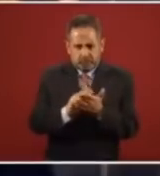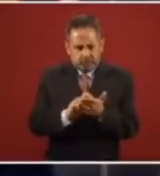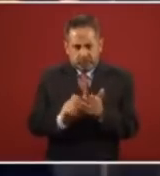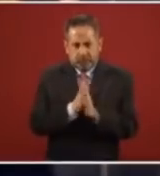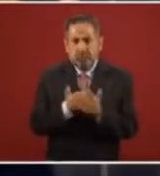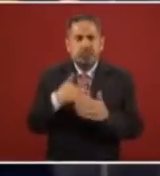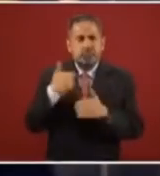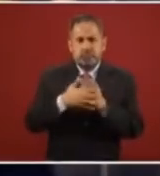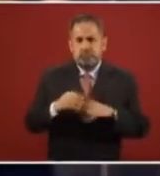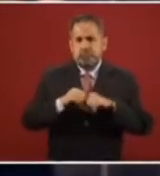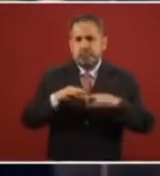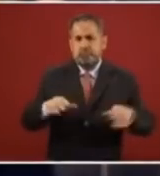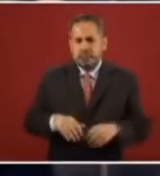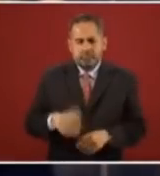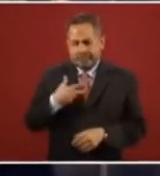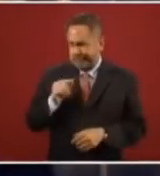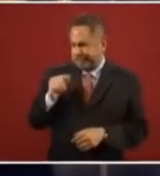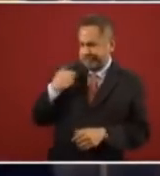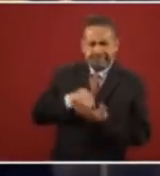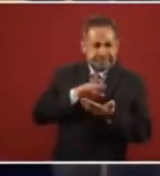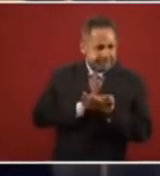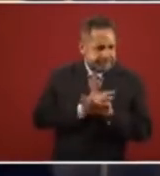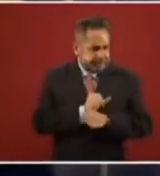publicarlo, pero tengo datos muy recientes.